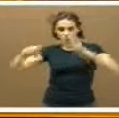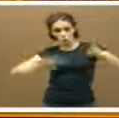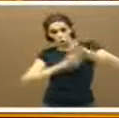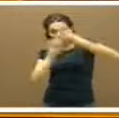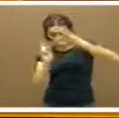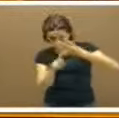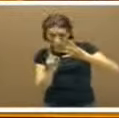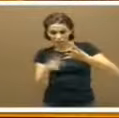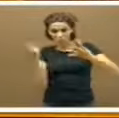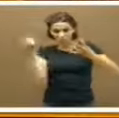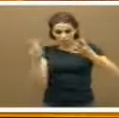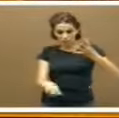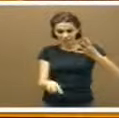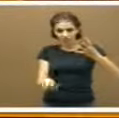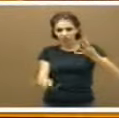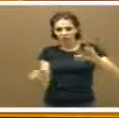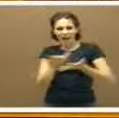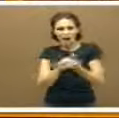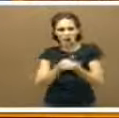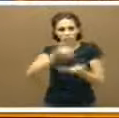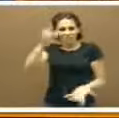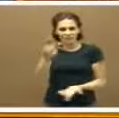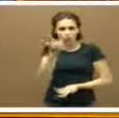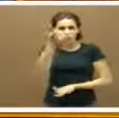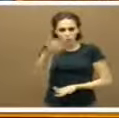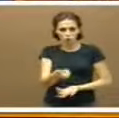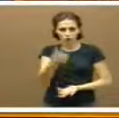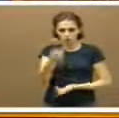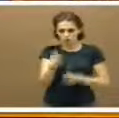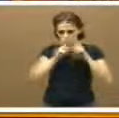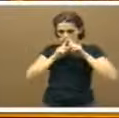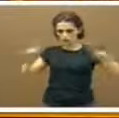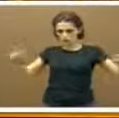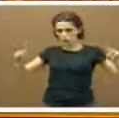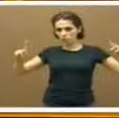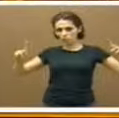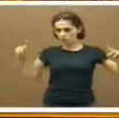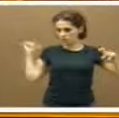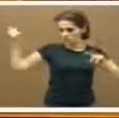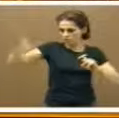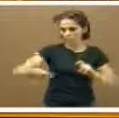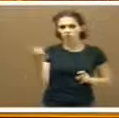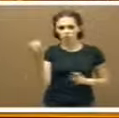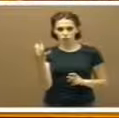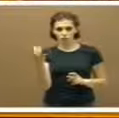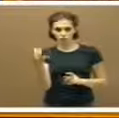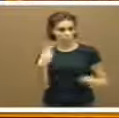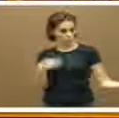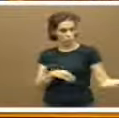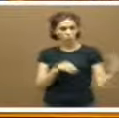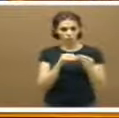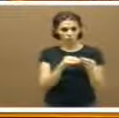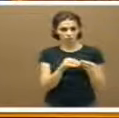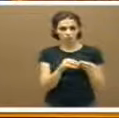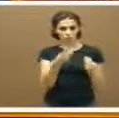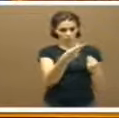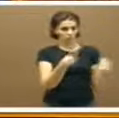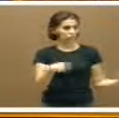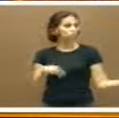que menos ha aumentado su endeudamiento en el último año, exactamente igual que lo que usted ha dicho aquí. Esto coincide